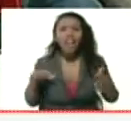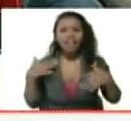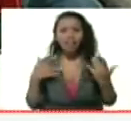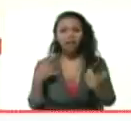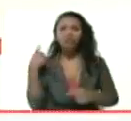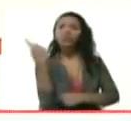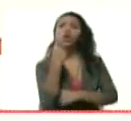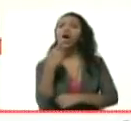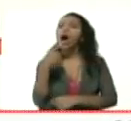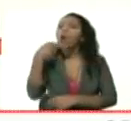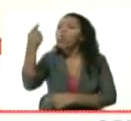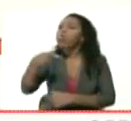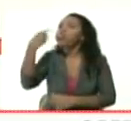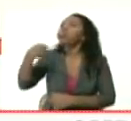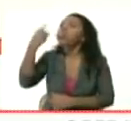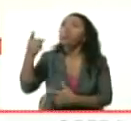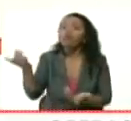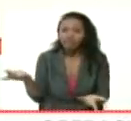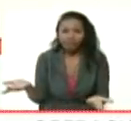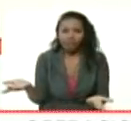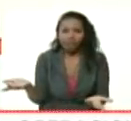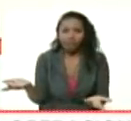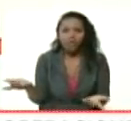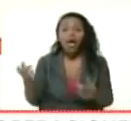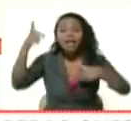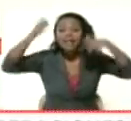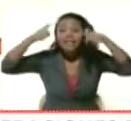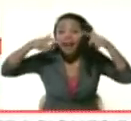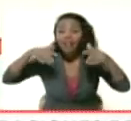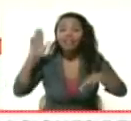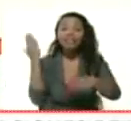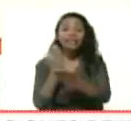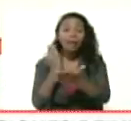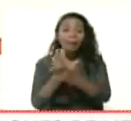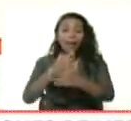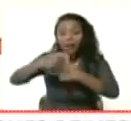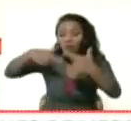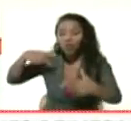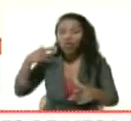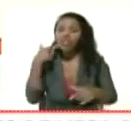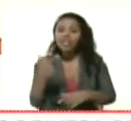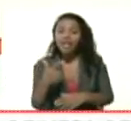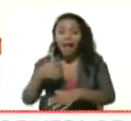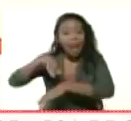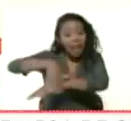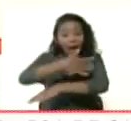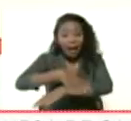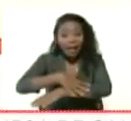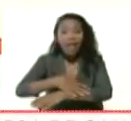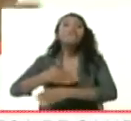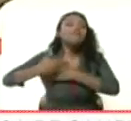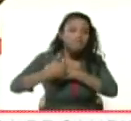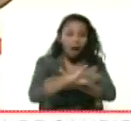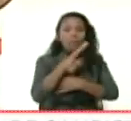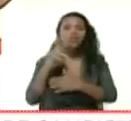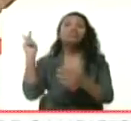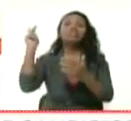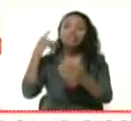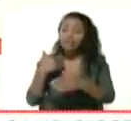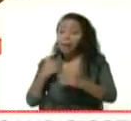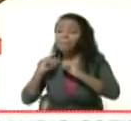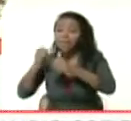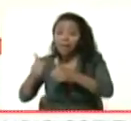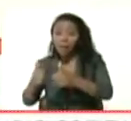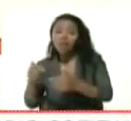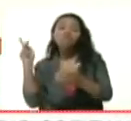bocones. Ahora, cuando el chavismo dice, nos vamos para la calle, nos vamos para la calle. Si salimos, llegamos.